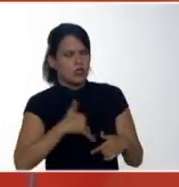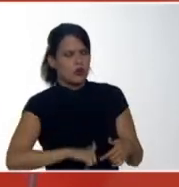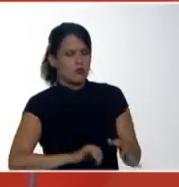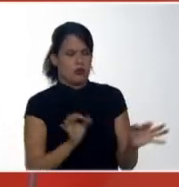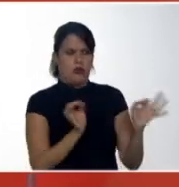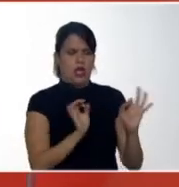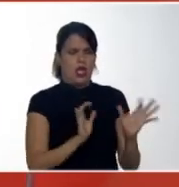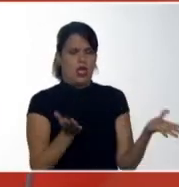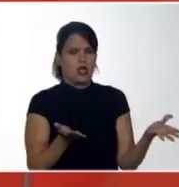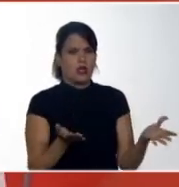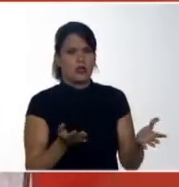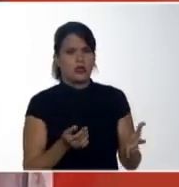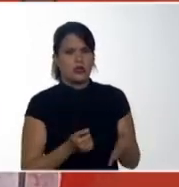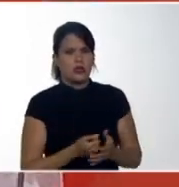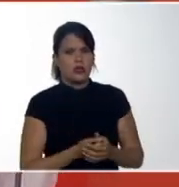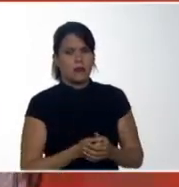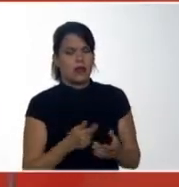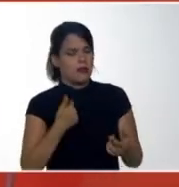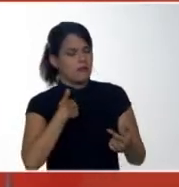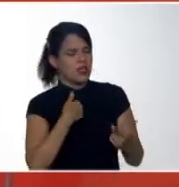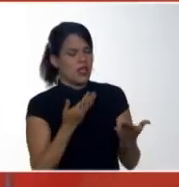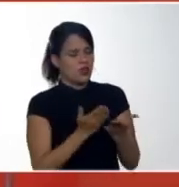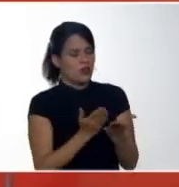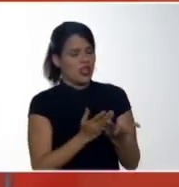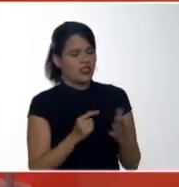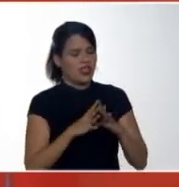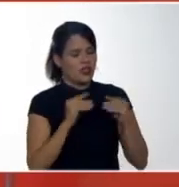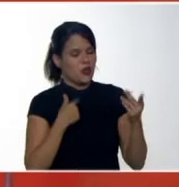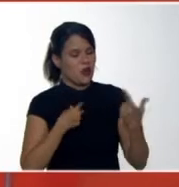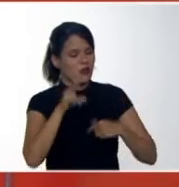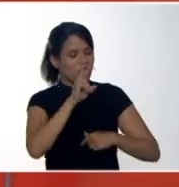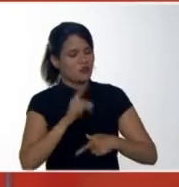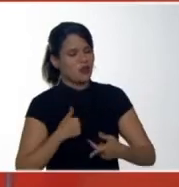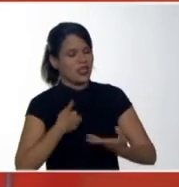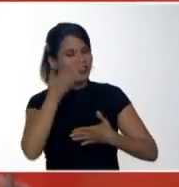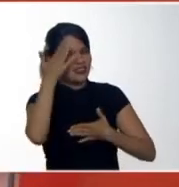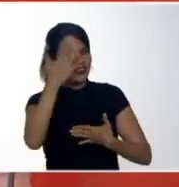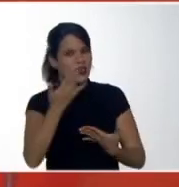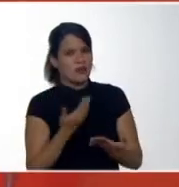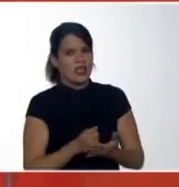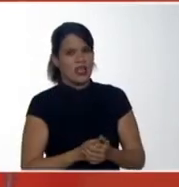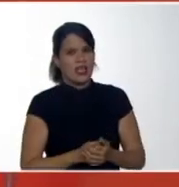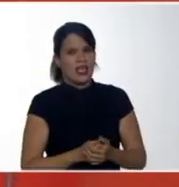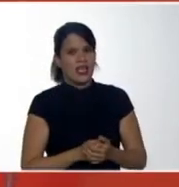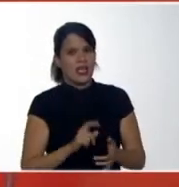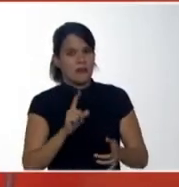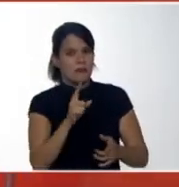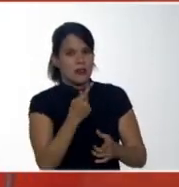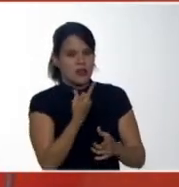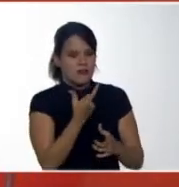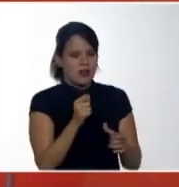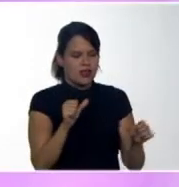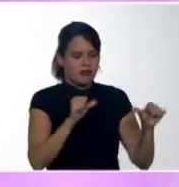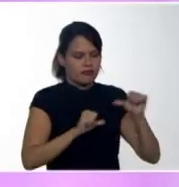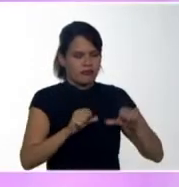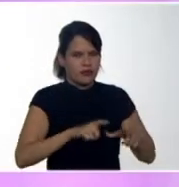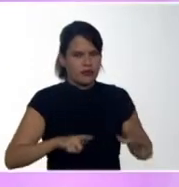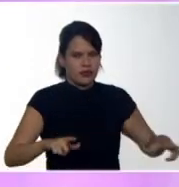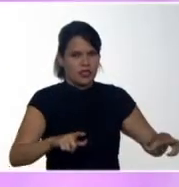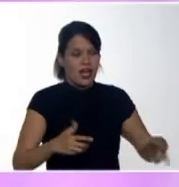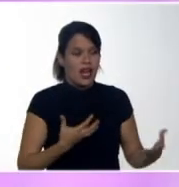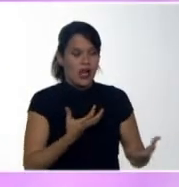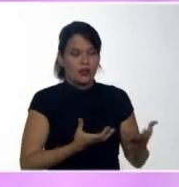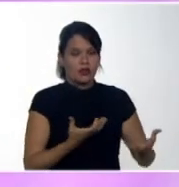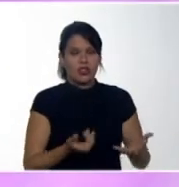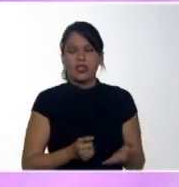nada. Sin embargo, mis estudiantes de toda Venezuela saben que el primer laboratorio es la